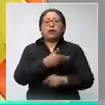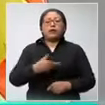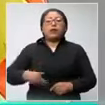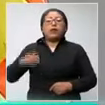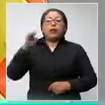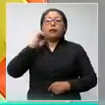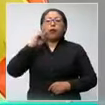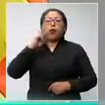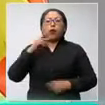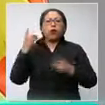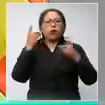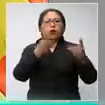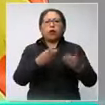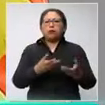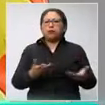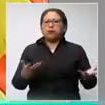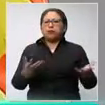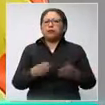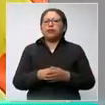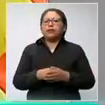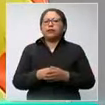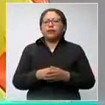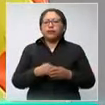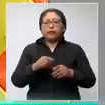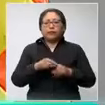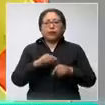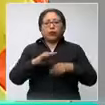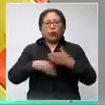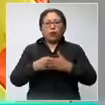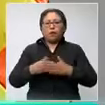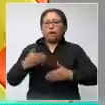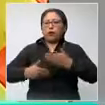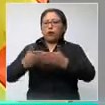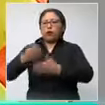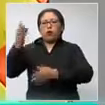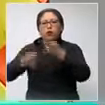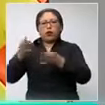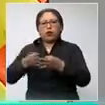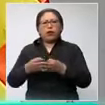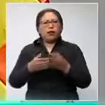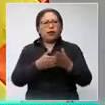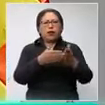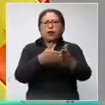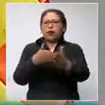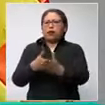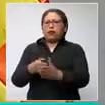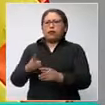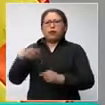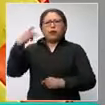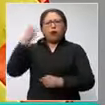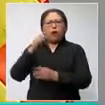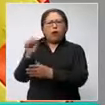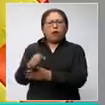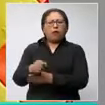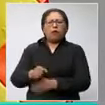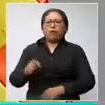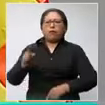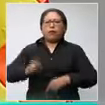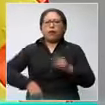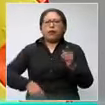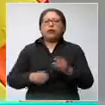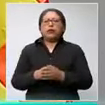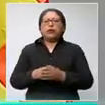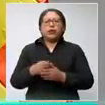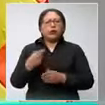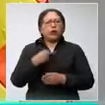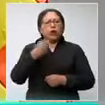Morales, y todo lo que tiene que hacerse en el marco de un debido proceso no puede tener interferencia del factor político. Por lo tanto, nosotros no podríamos